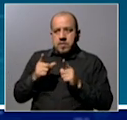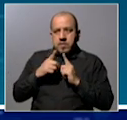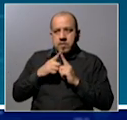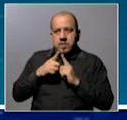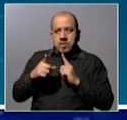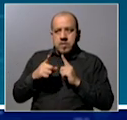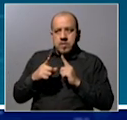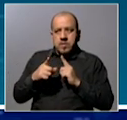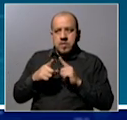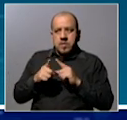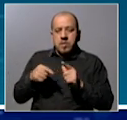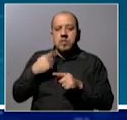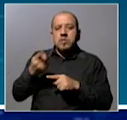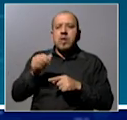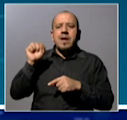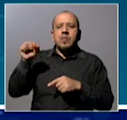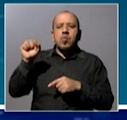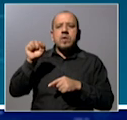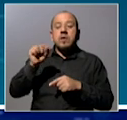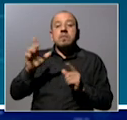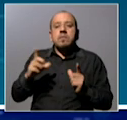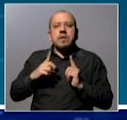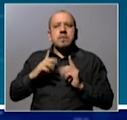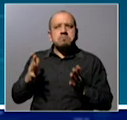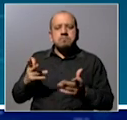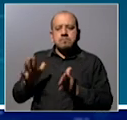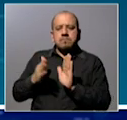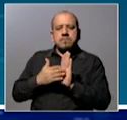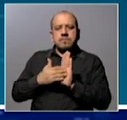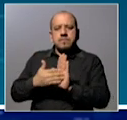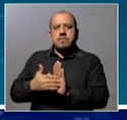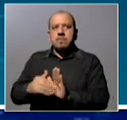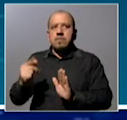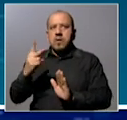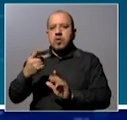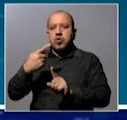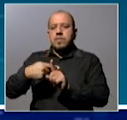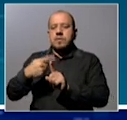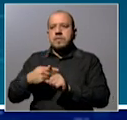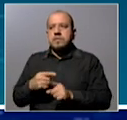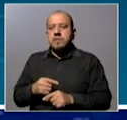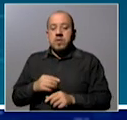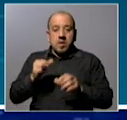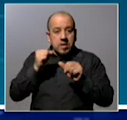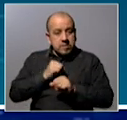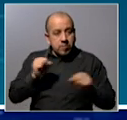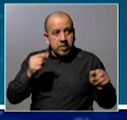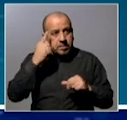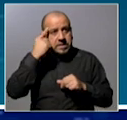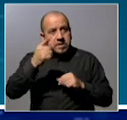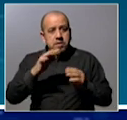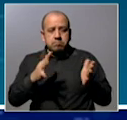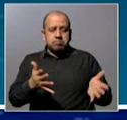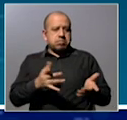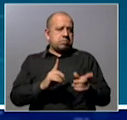siguen diciendo las próximas encuestas, pero estamos solamente a 2 meses de la elección. ¿Se puede pensar en algún cambio cuando